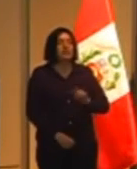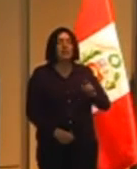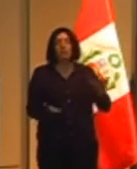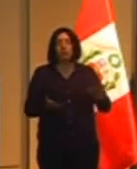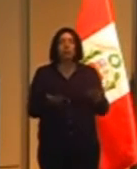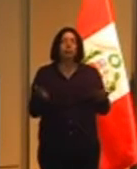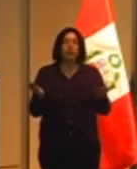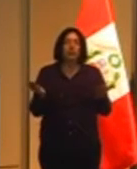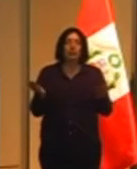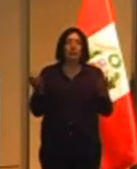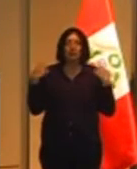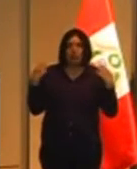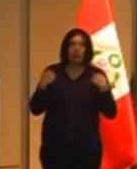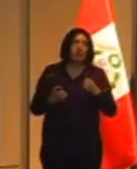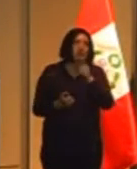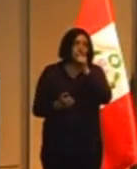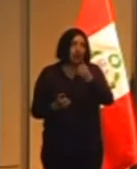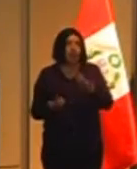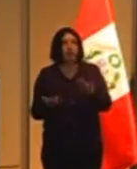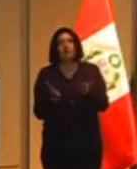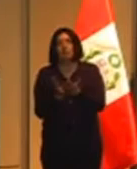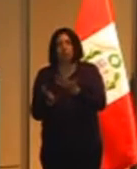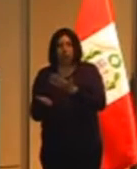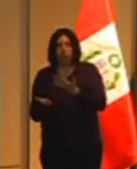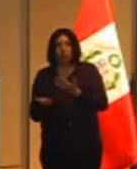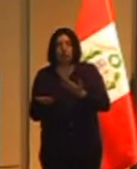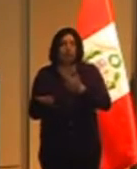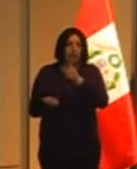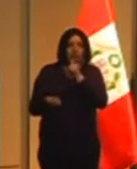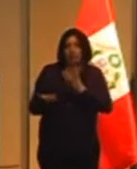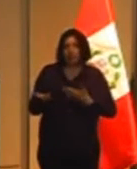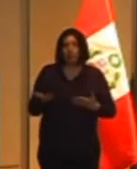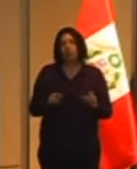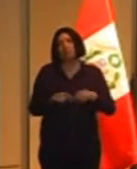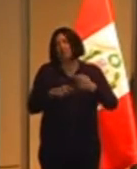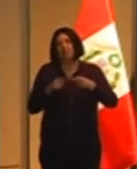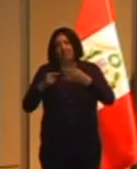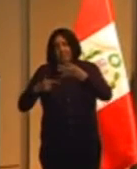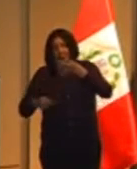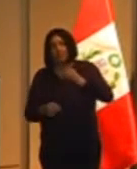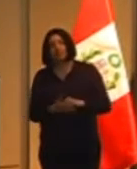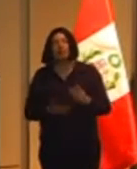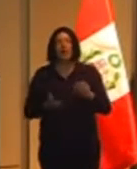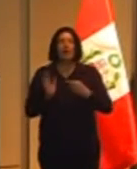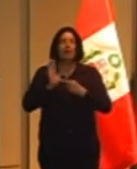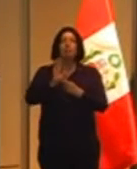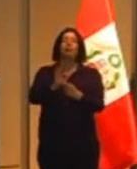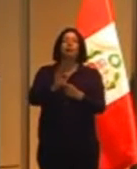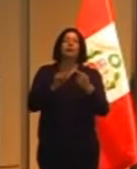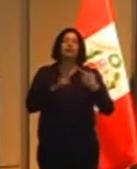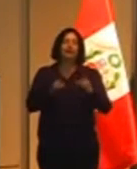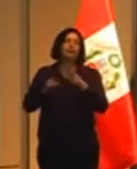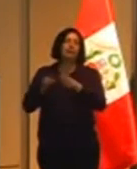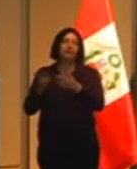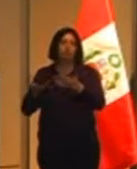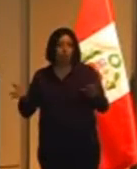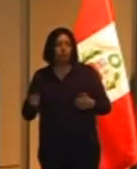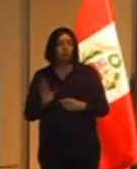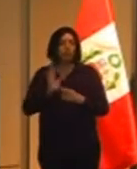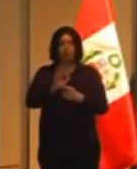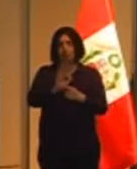entidades públicas, privadas, colegios, etcétera. Y esto nos lleva también a mostrarles a ustedes algunas cosas que creo que son de